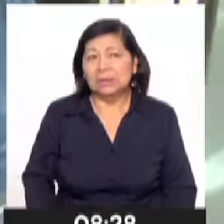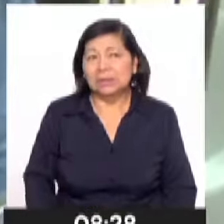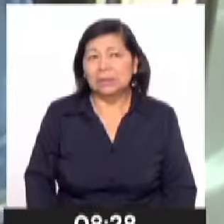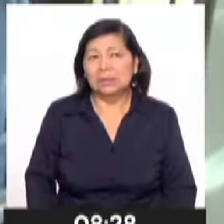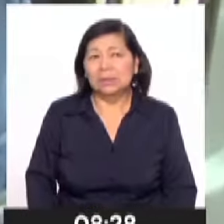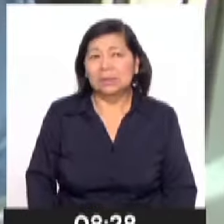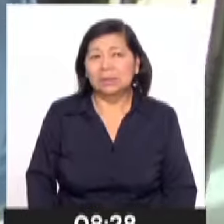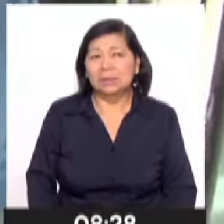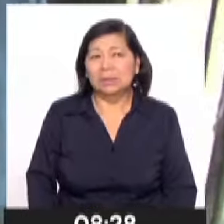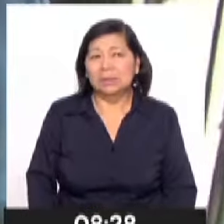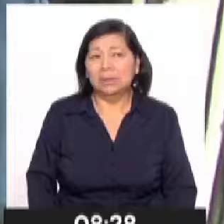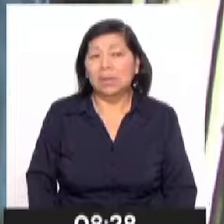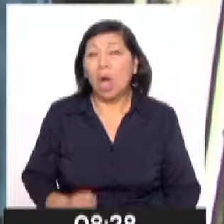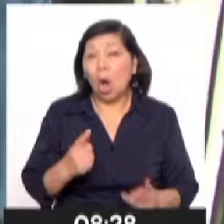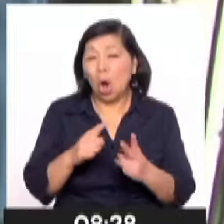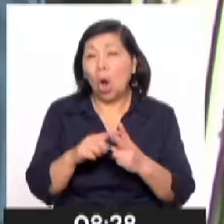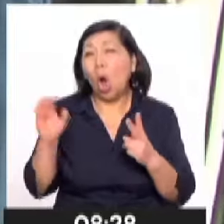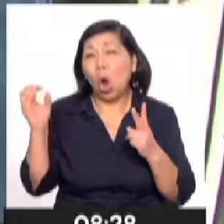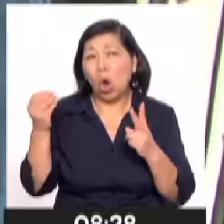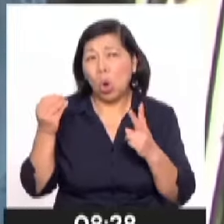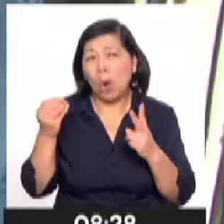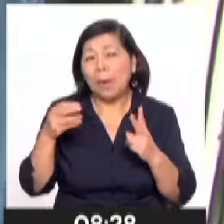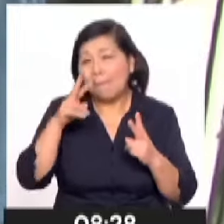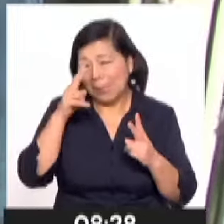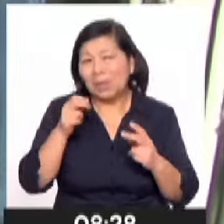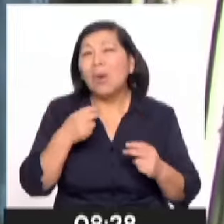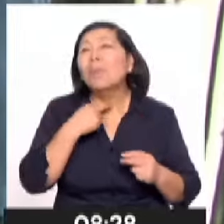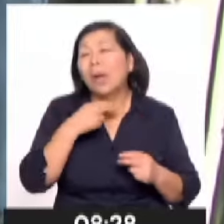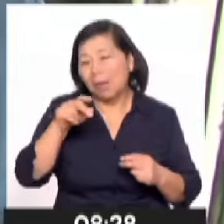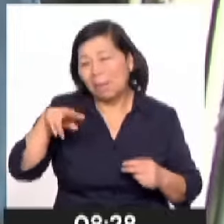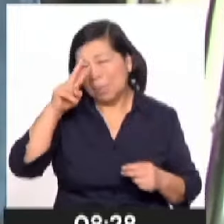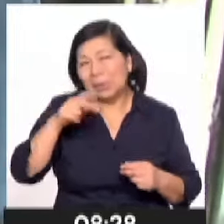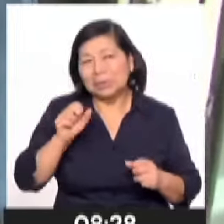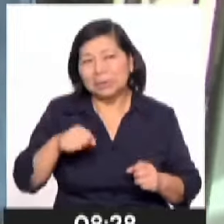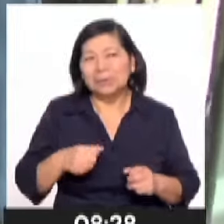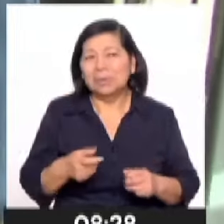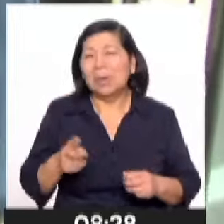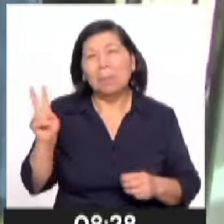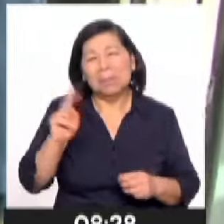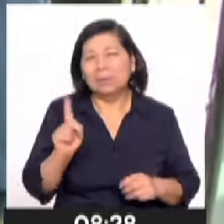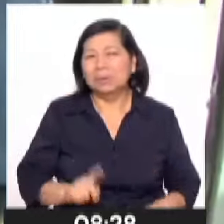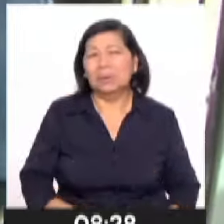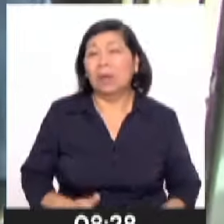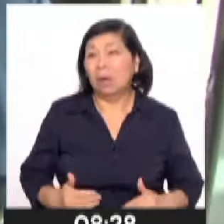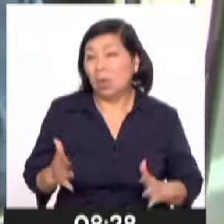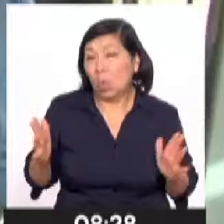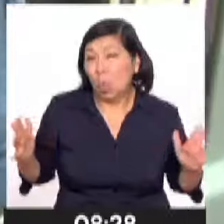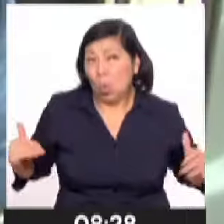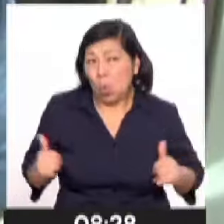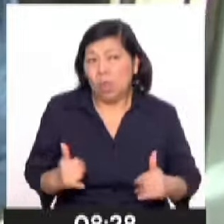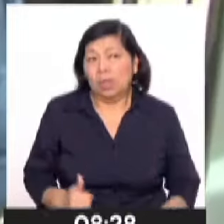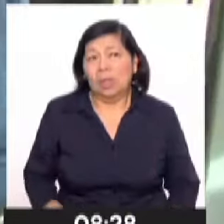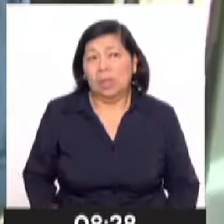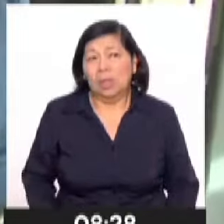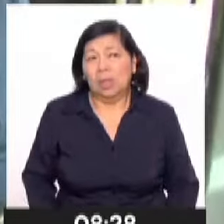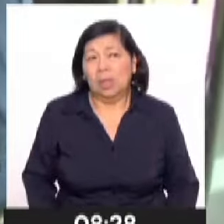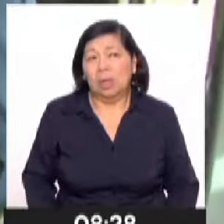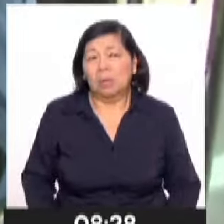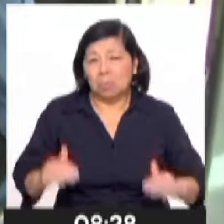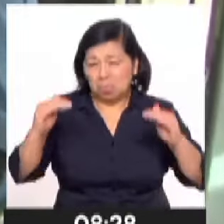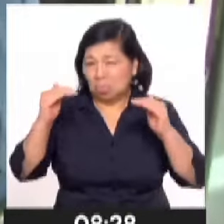sujetos? Los dos eran jóvenes, eran peruanos, voz de peruanos, no eran venezolanos. ¿Altos, delgados, alguna característica? Porque